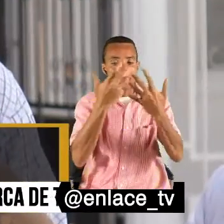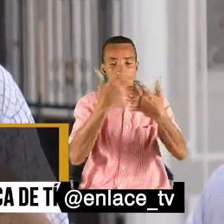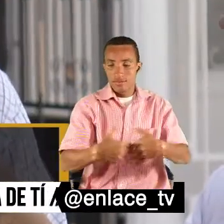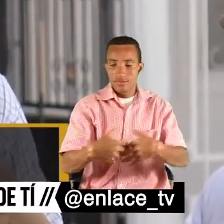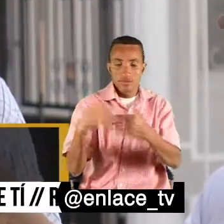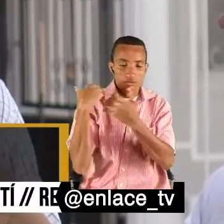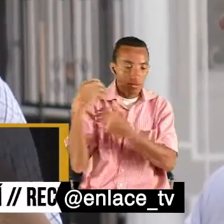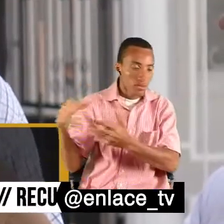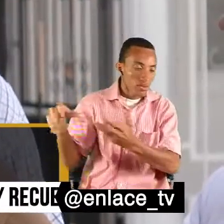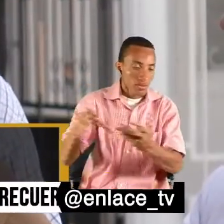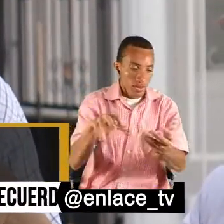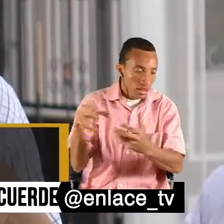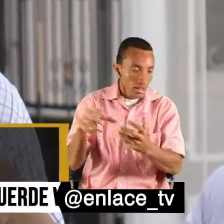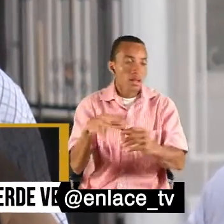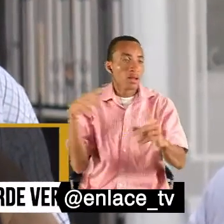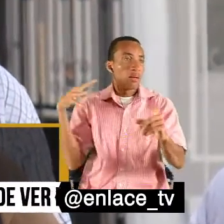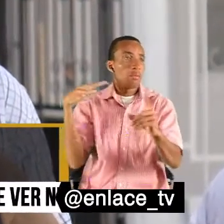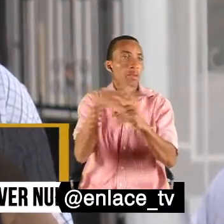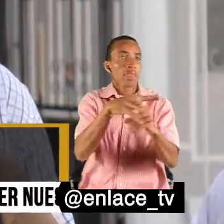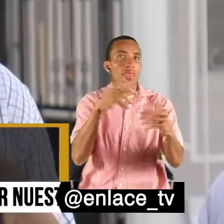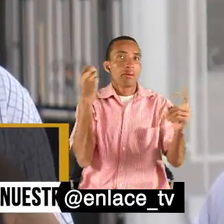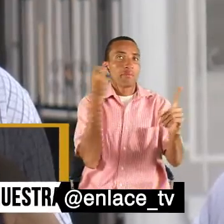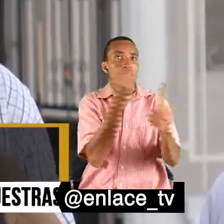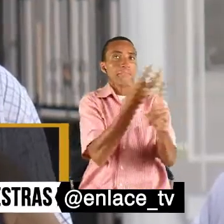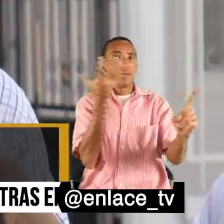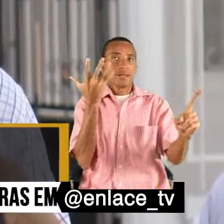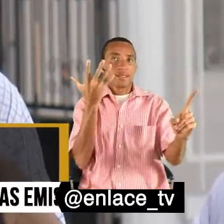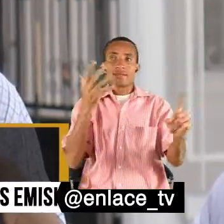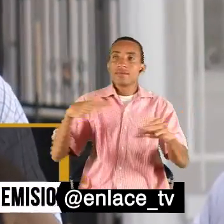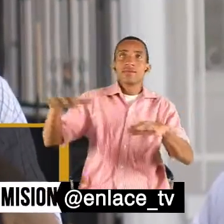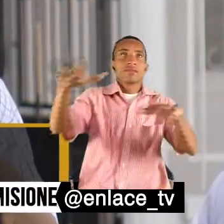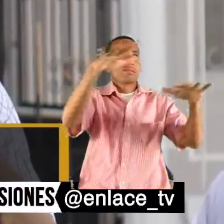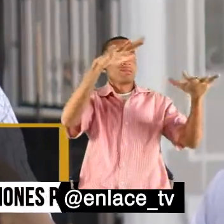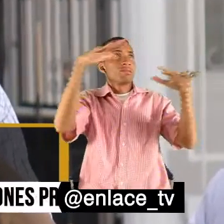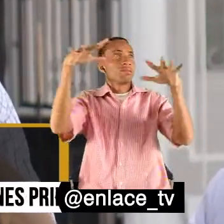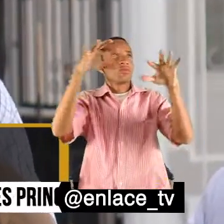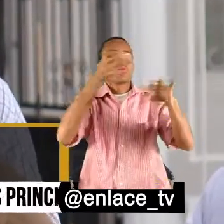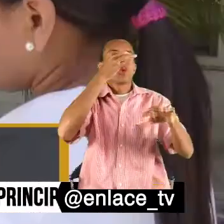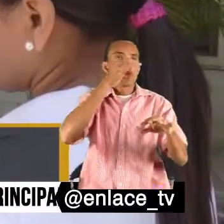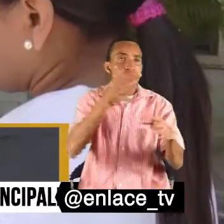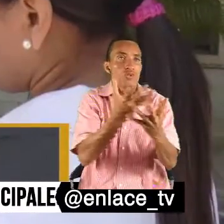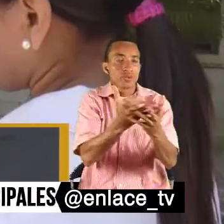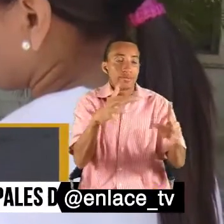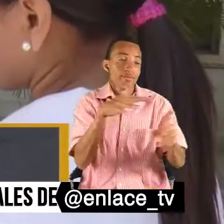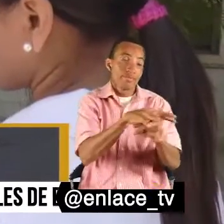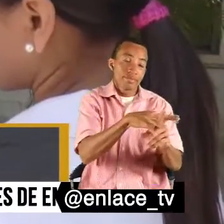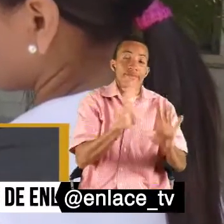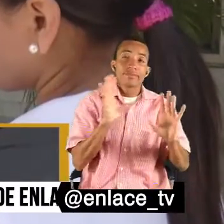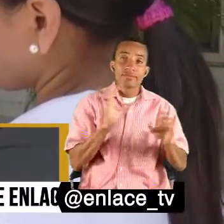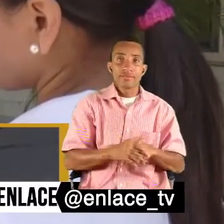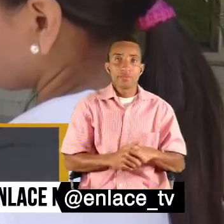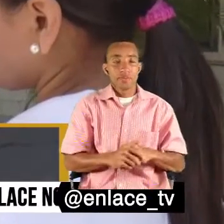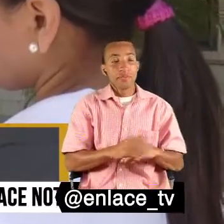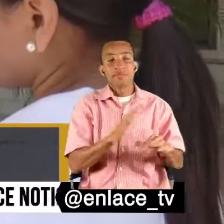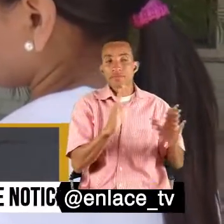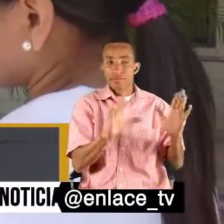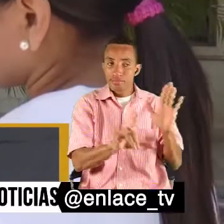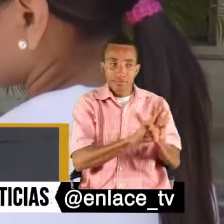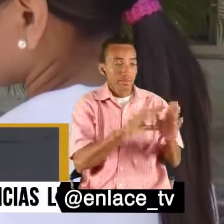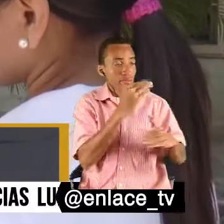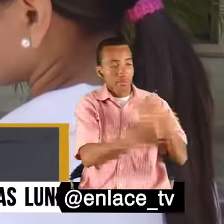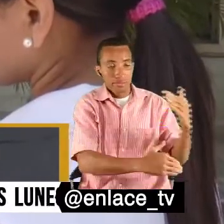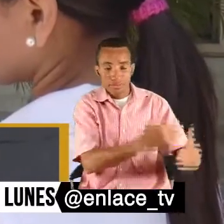el impacto ambiental que están generando por la negligencia en cumplir estrictamente con el plan de manejo ambiental. El proceso legal continúa. Mientras